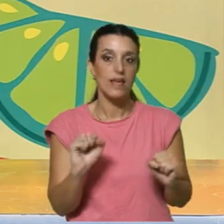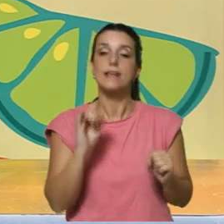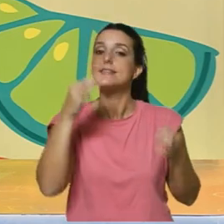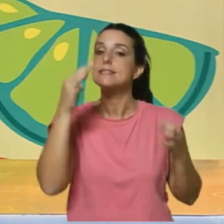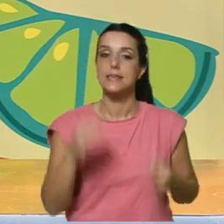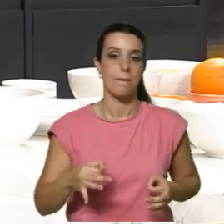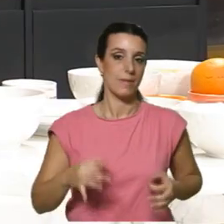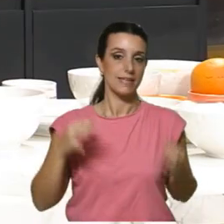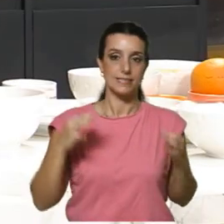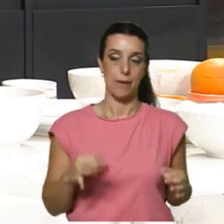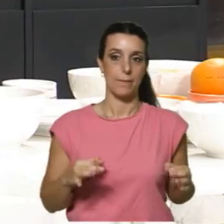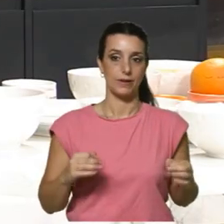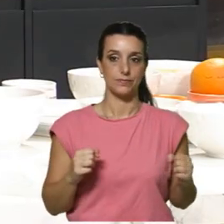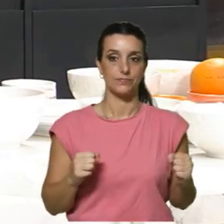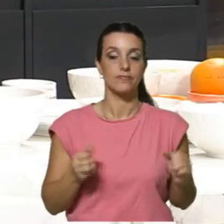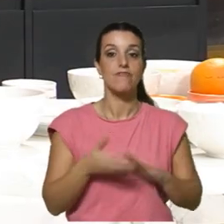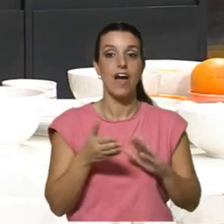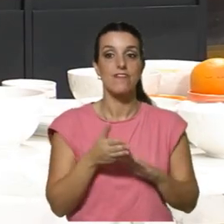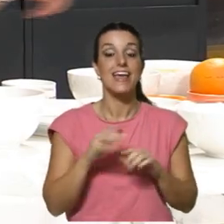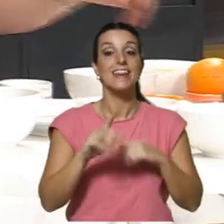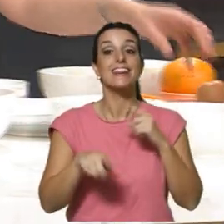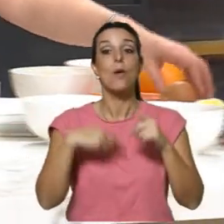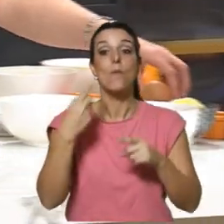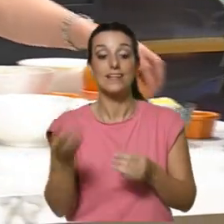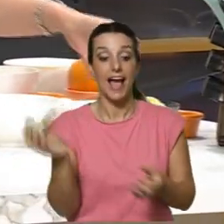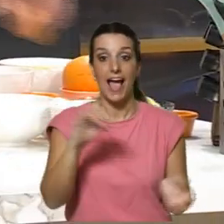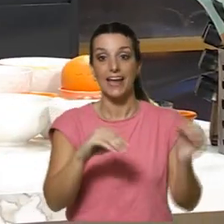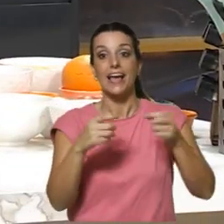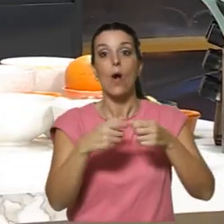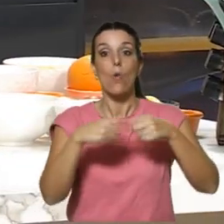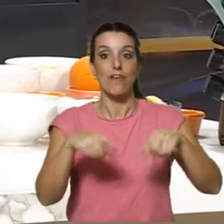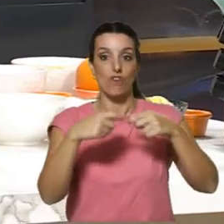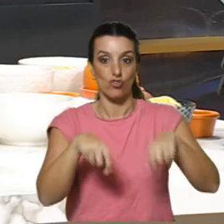¿eh? Claro. Vas así y luego le vas a ir agregando los huevitos.